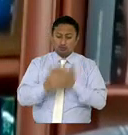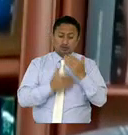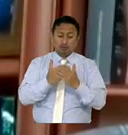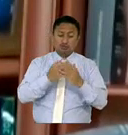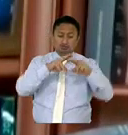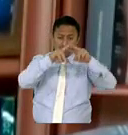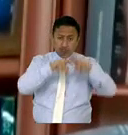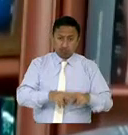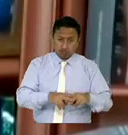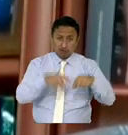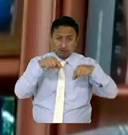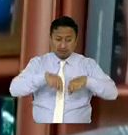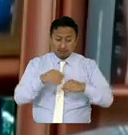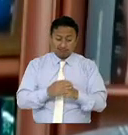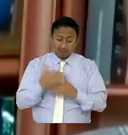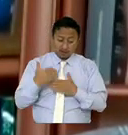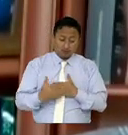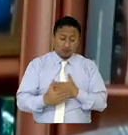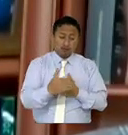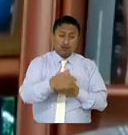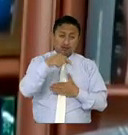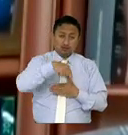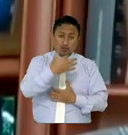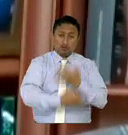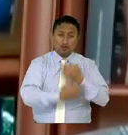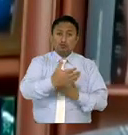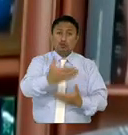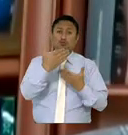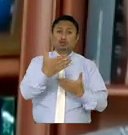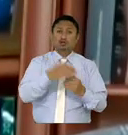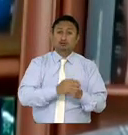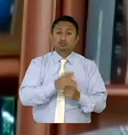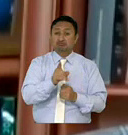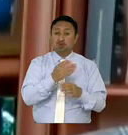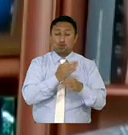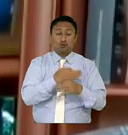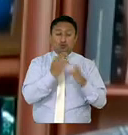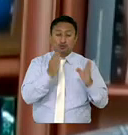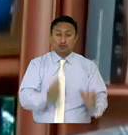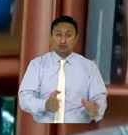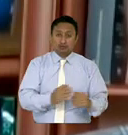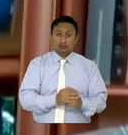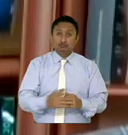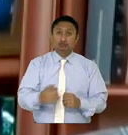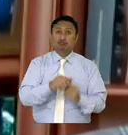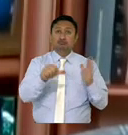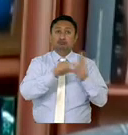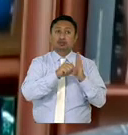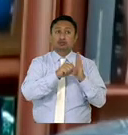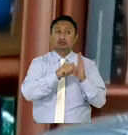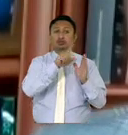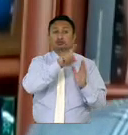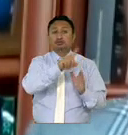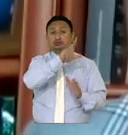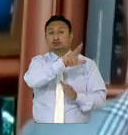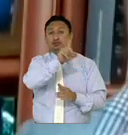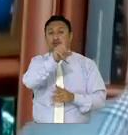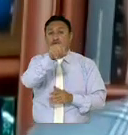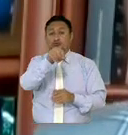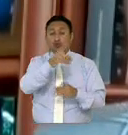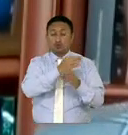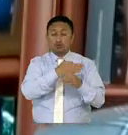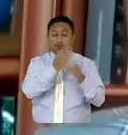están encaminados a enjuiciar políticamente a un funcionario de los contemplados en el artículo 131 de la Constitución de la